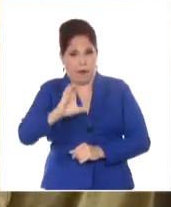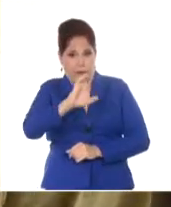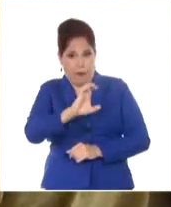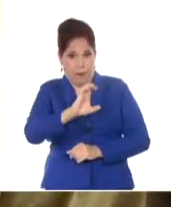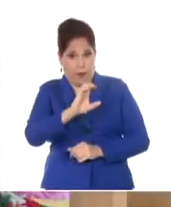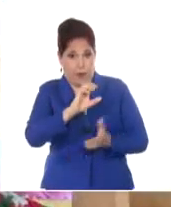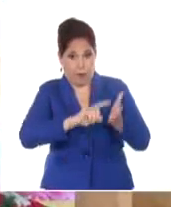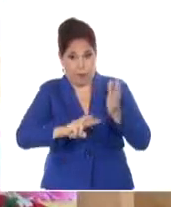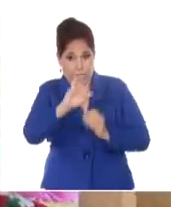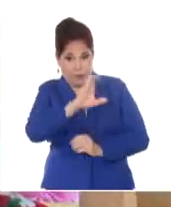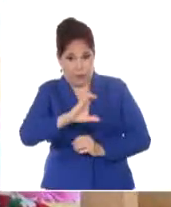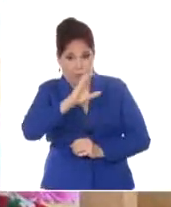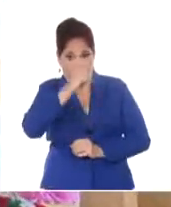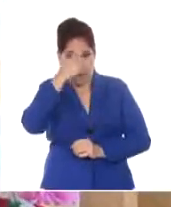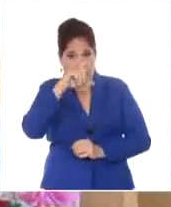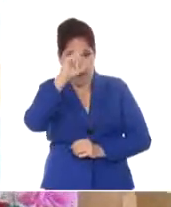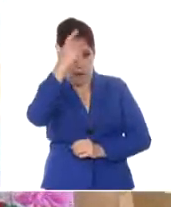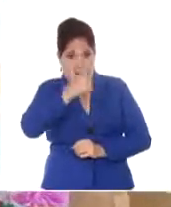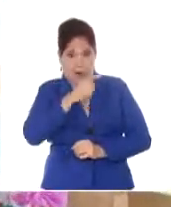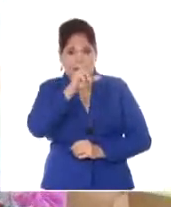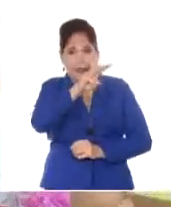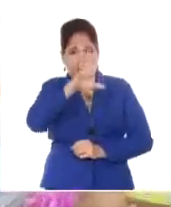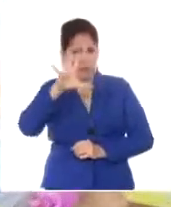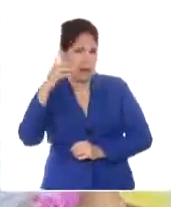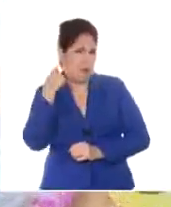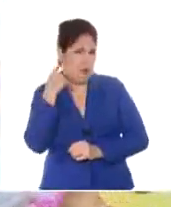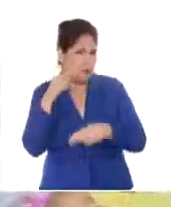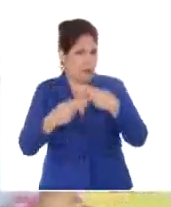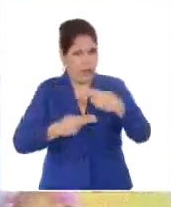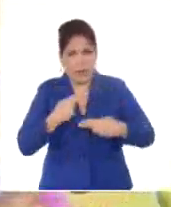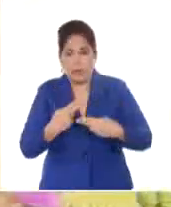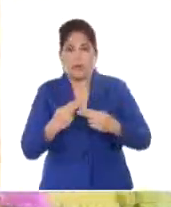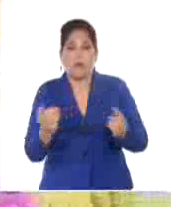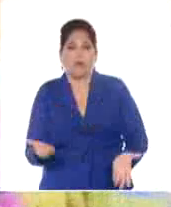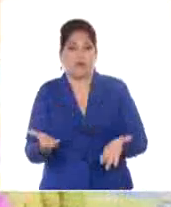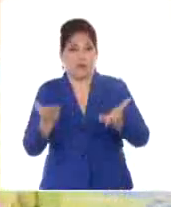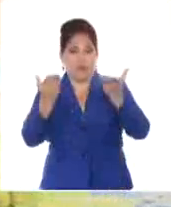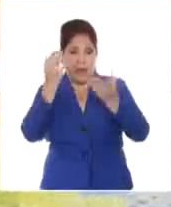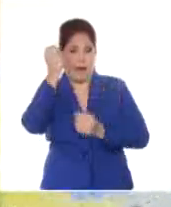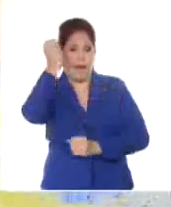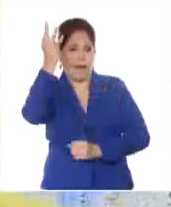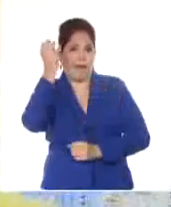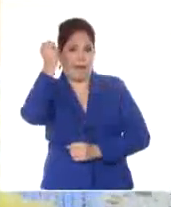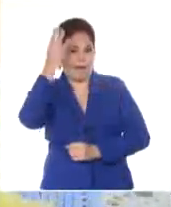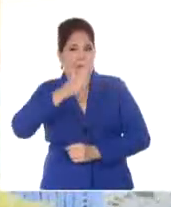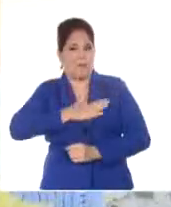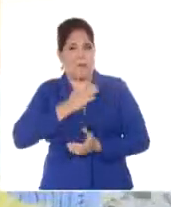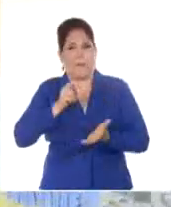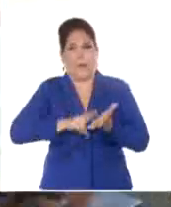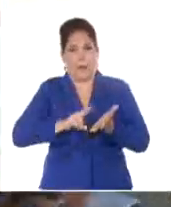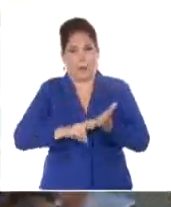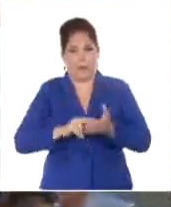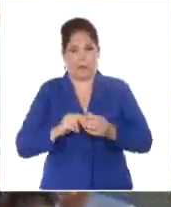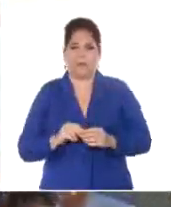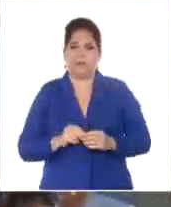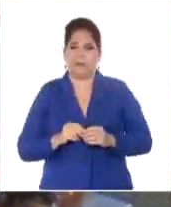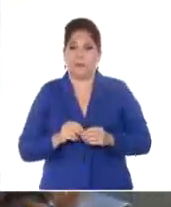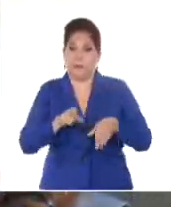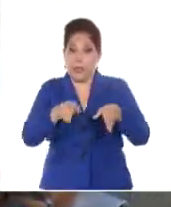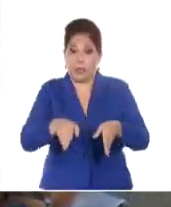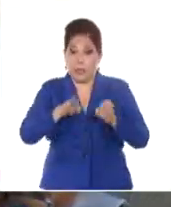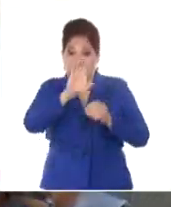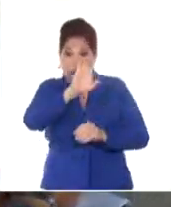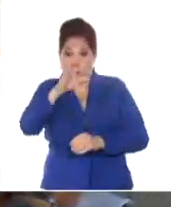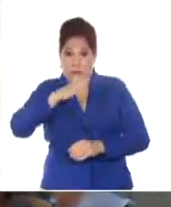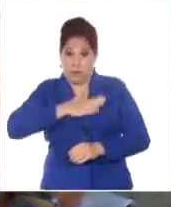ACA durante 35 años se ha dedicado a la formación y desarrollo creativo de sus integrantes, institución que